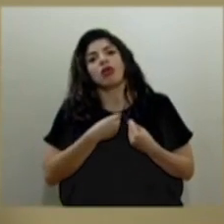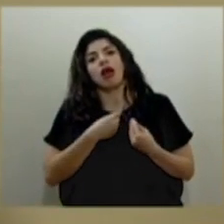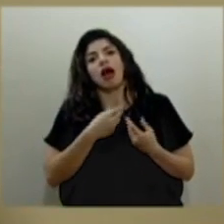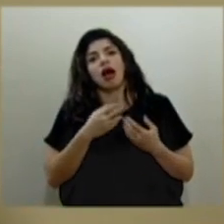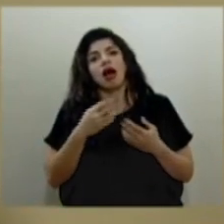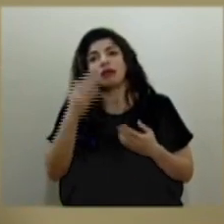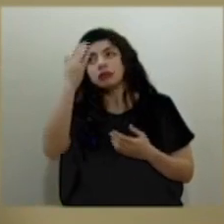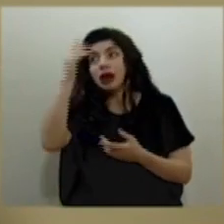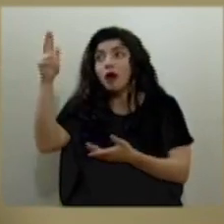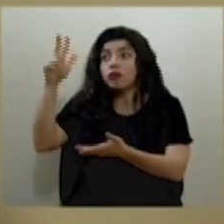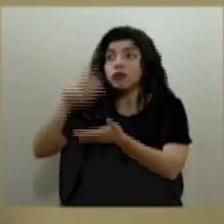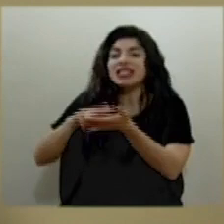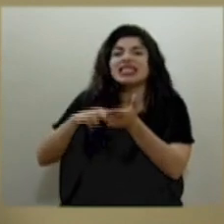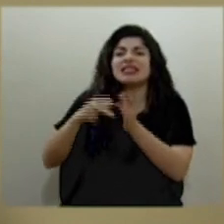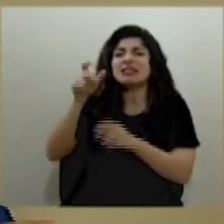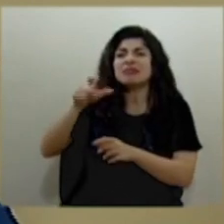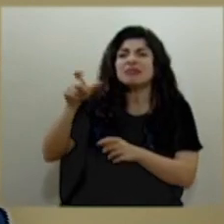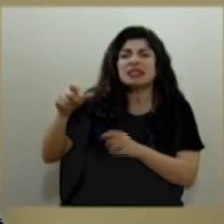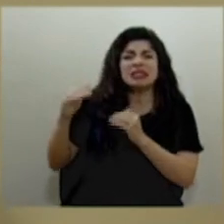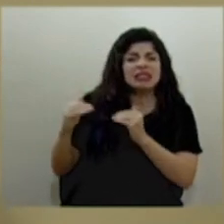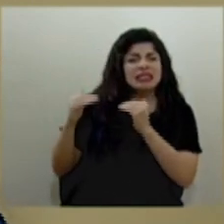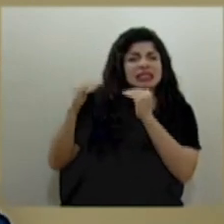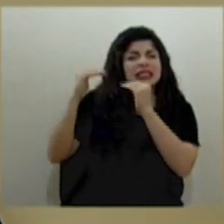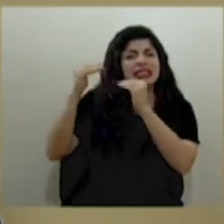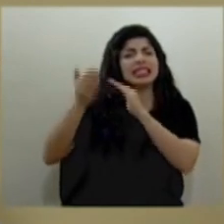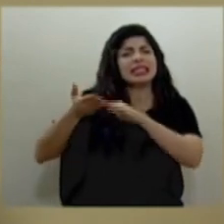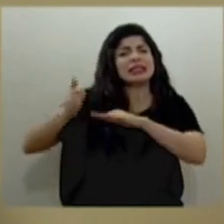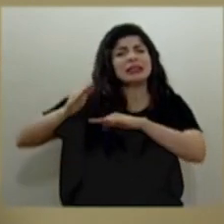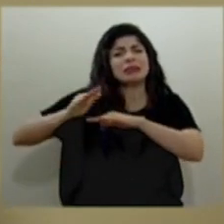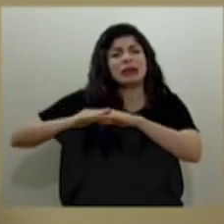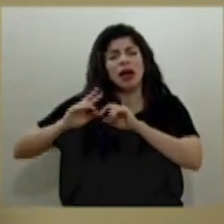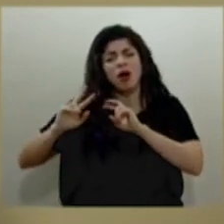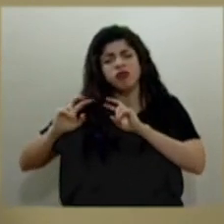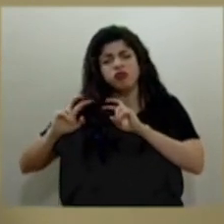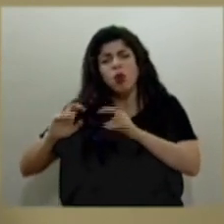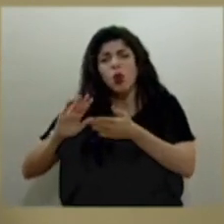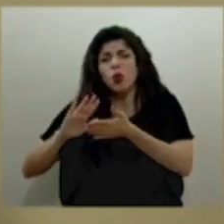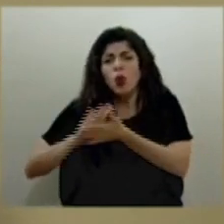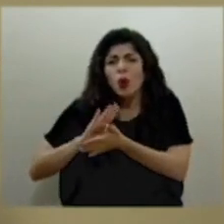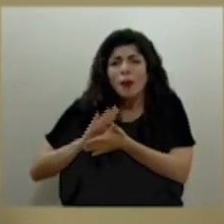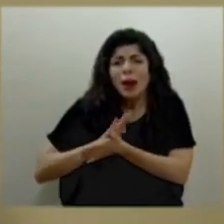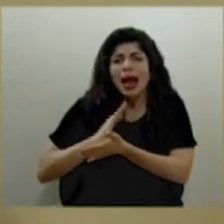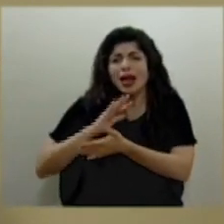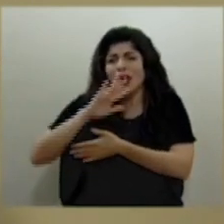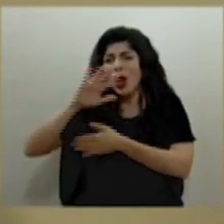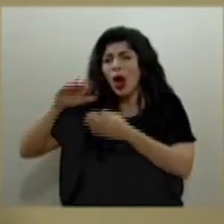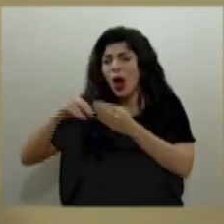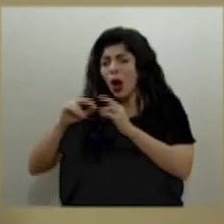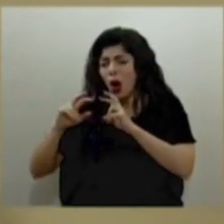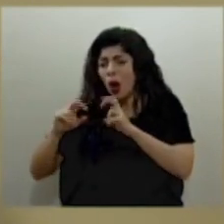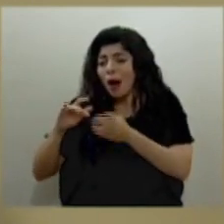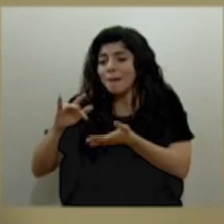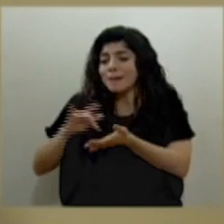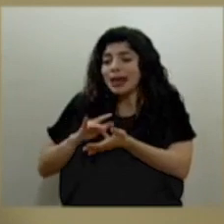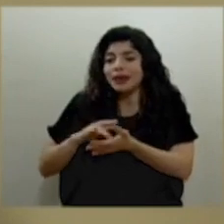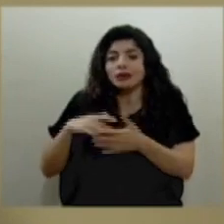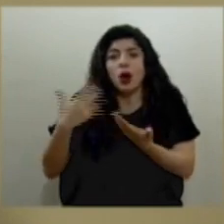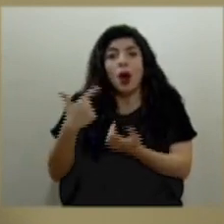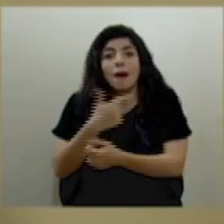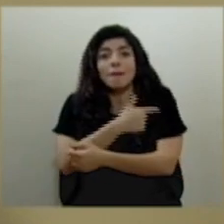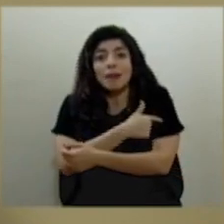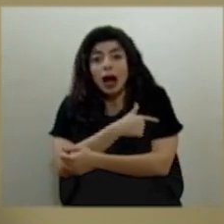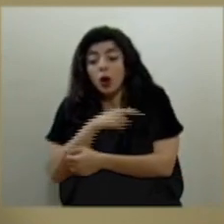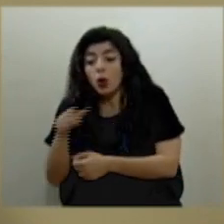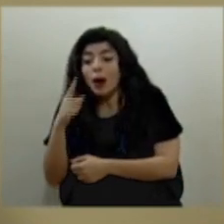hubo un comité de expertos que están dedicados a revisar toda la documentación que se presenta para que una vacuna, un medicamento, pueda ser usado